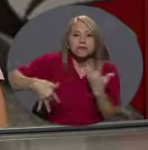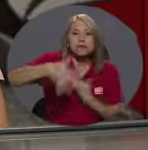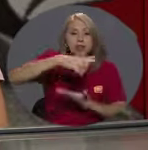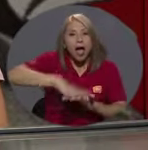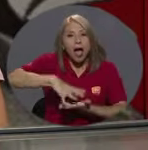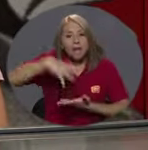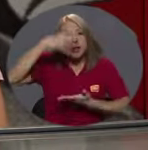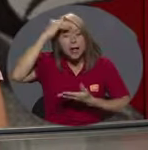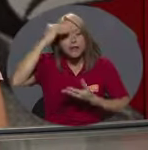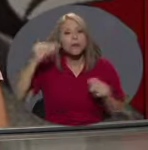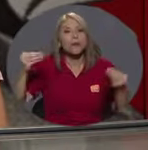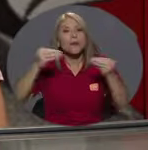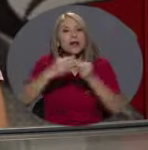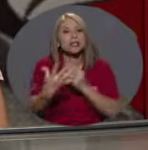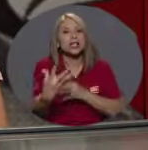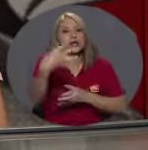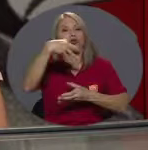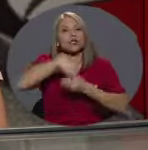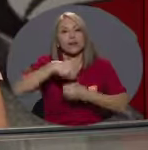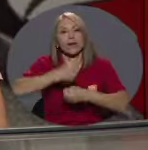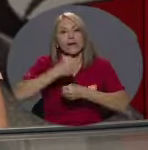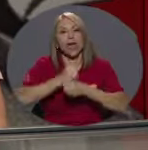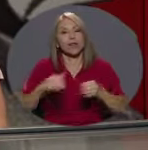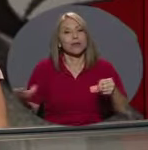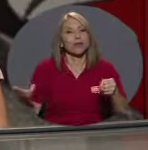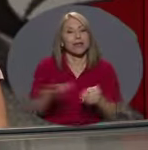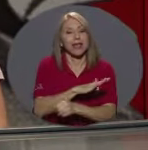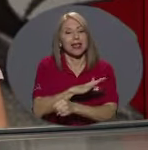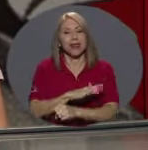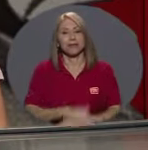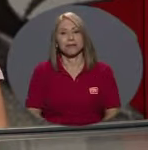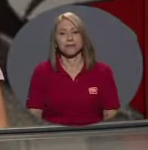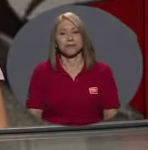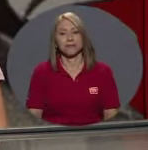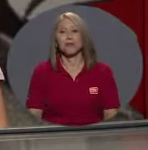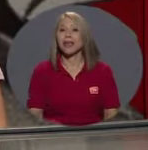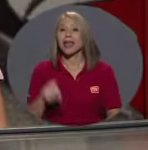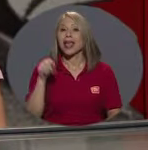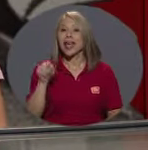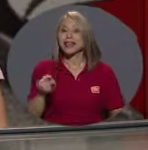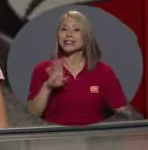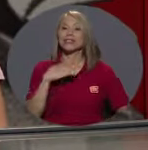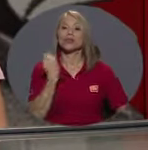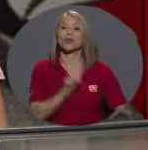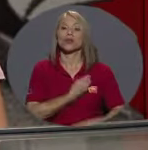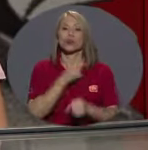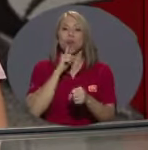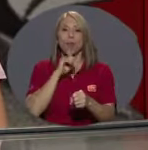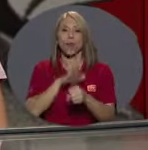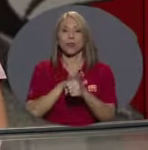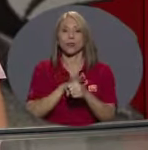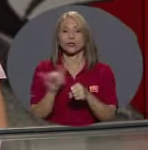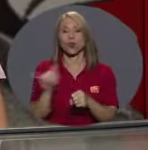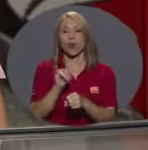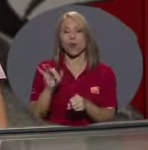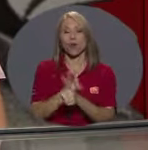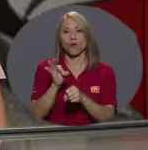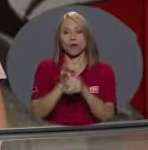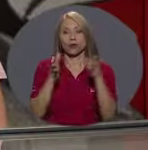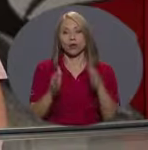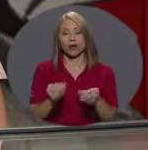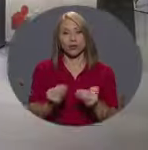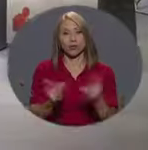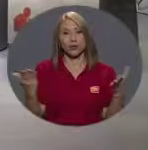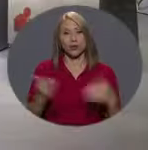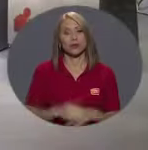pues más inclusivo, trabajándolo de una manera integral. Ese es precisamente nuestro compromiso, ¿verdad? Como funcionarios